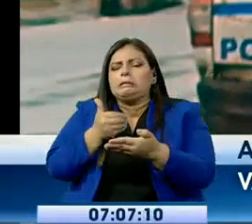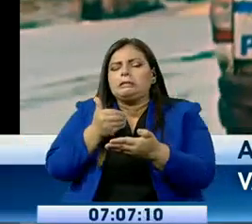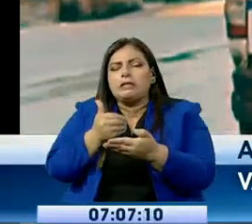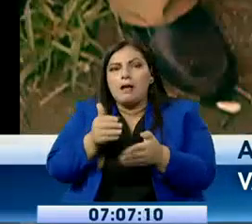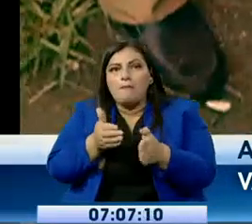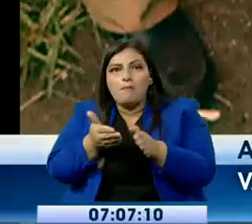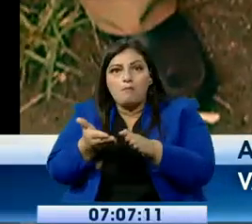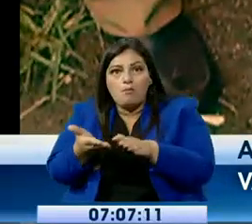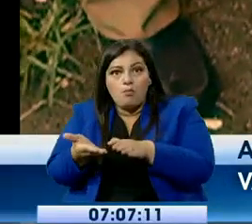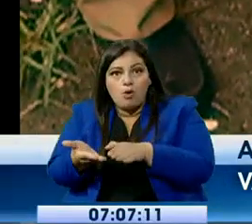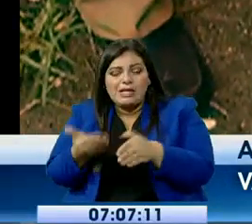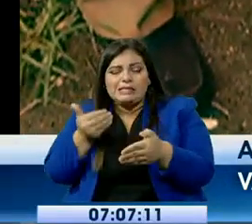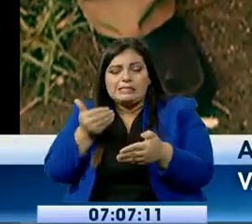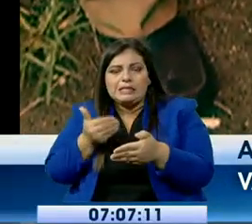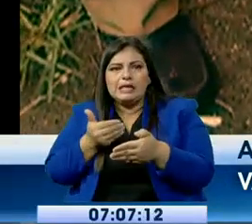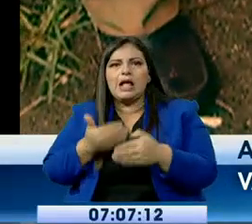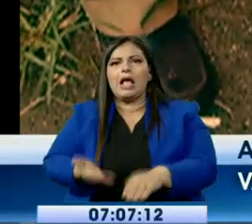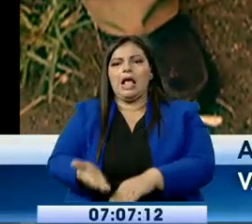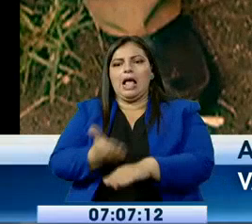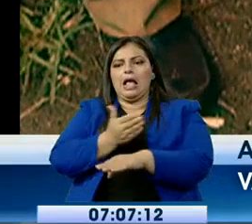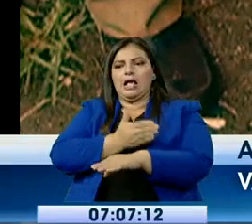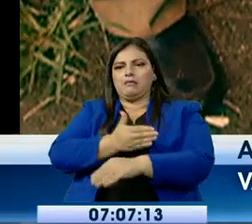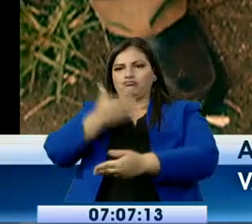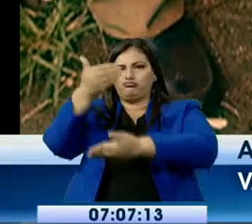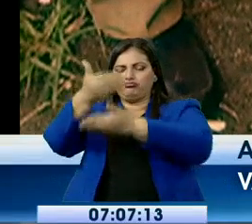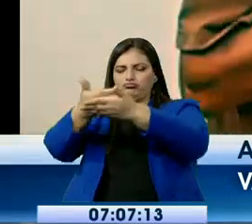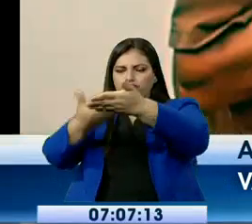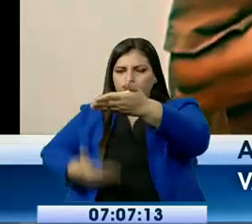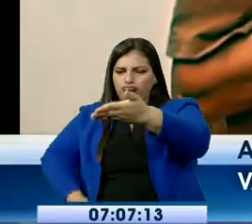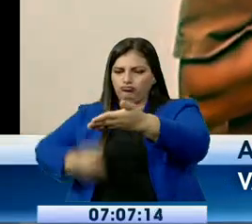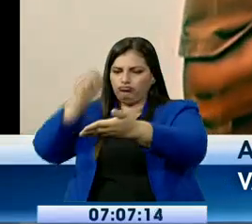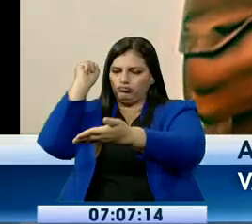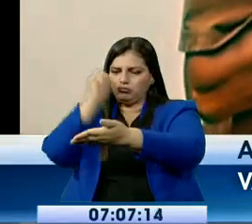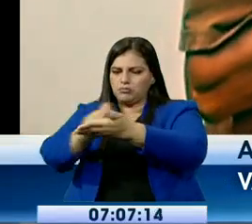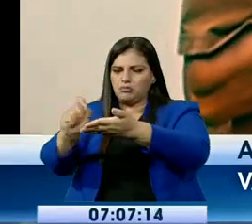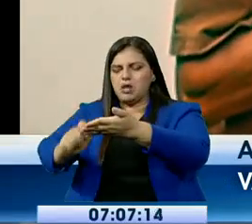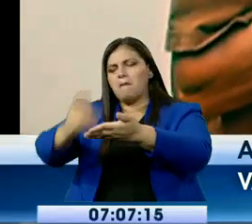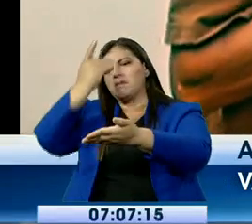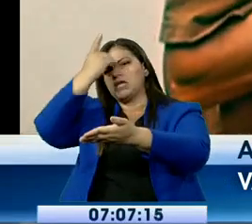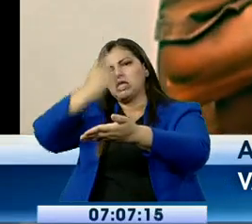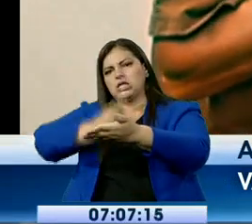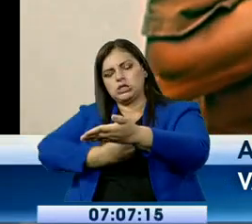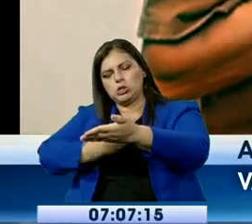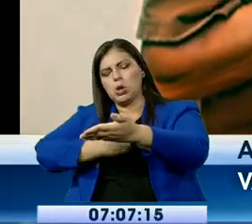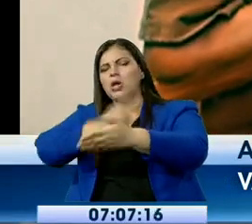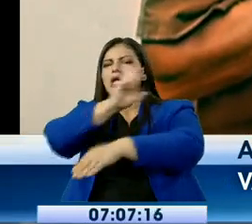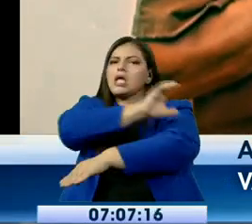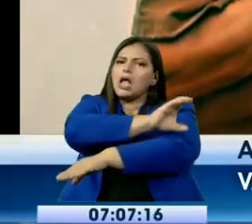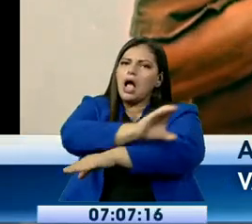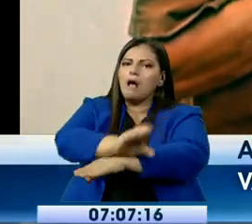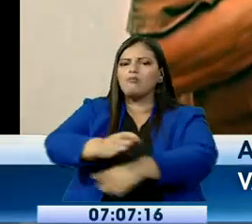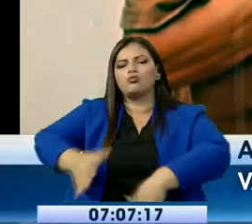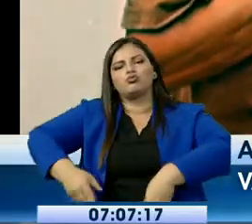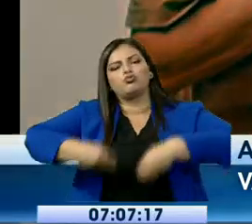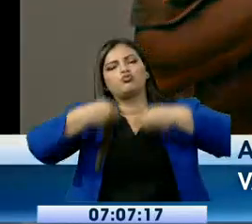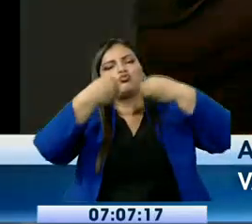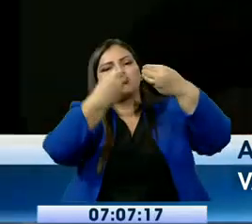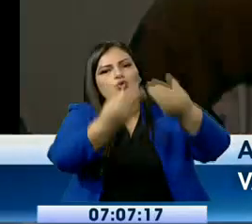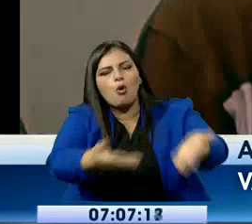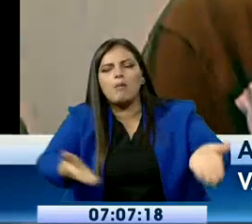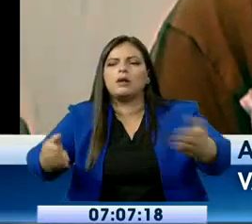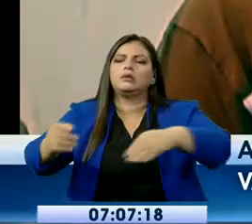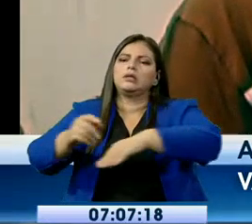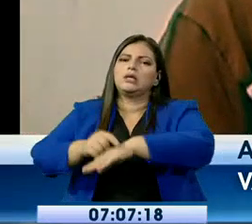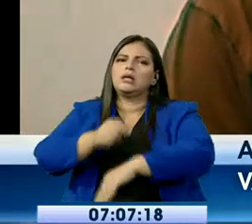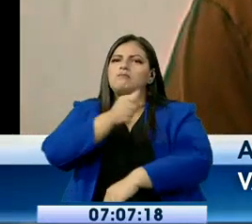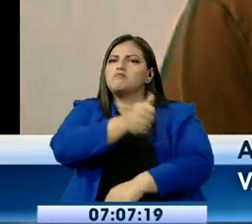Ángel por haber demostrado su dedicación en el campo. Todos los hermanos habían estado de acuerdo, a excepción de una. Hermano,